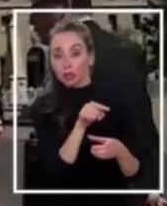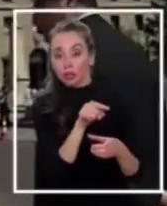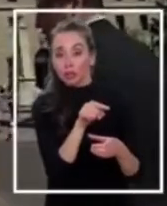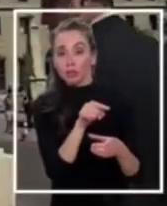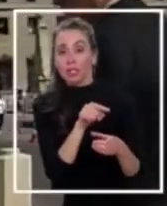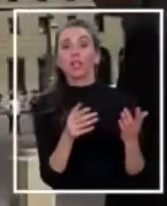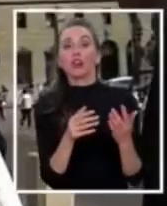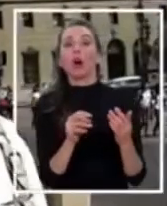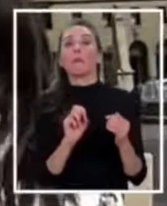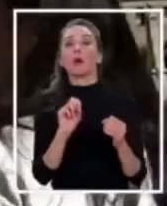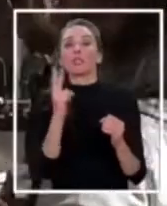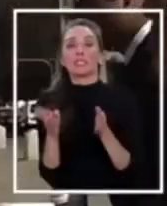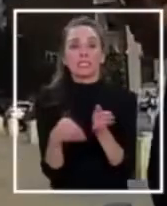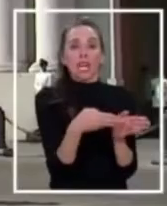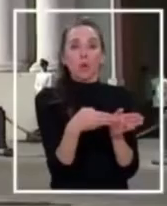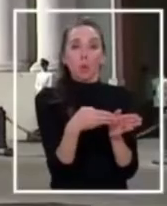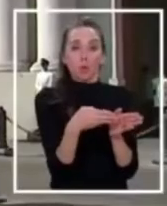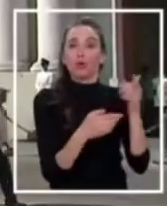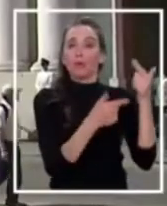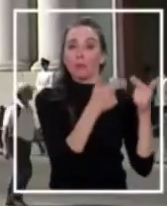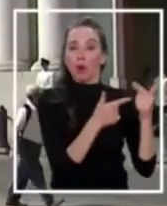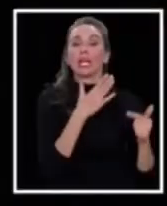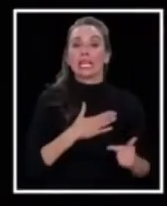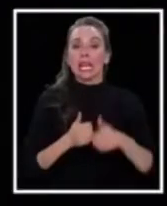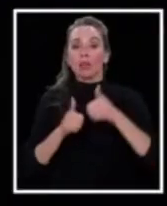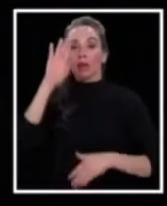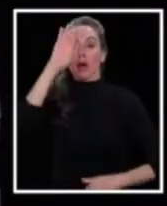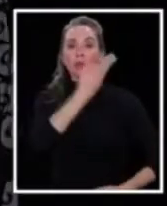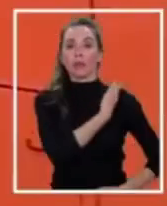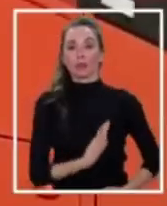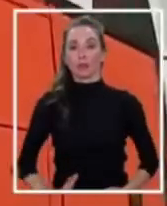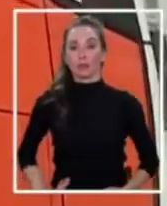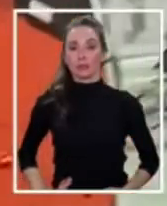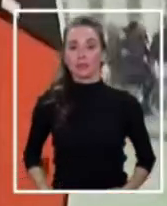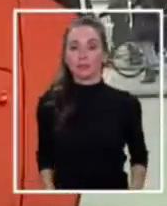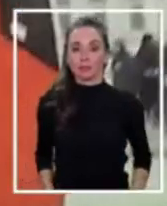una suerte de segunda línea política, también aspira a la presidencia.